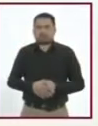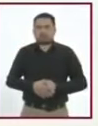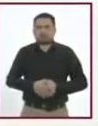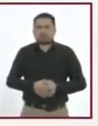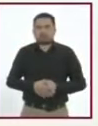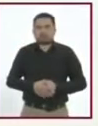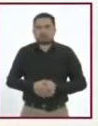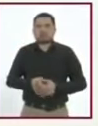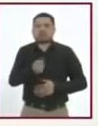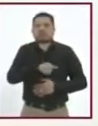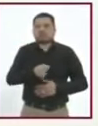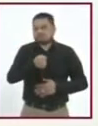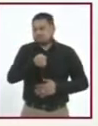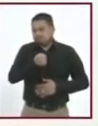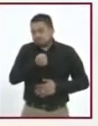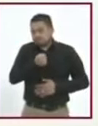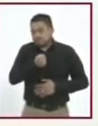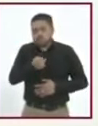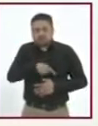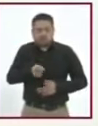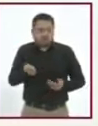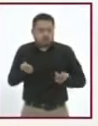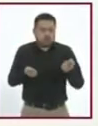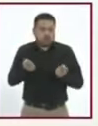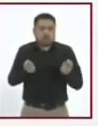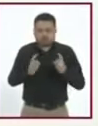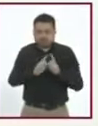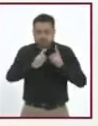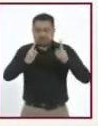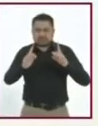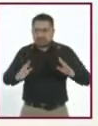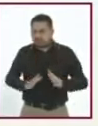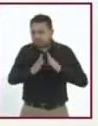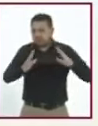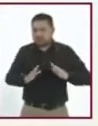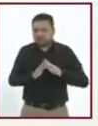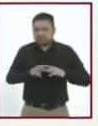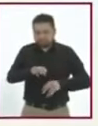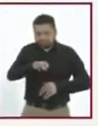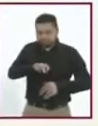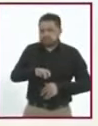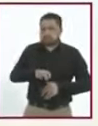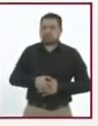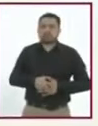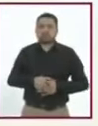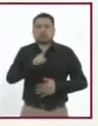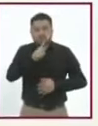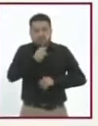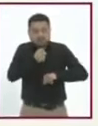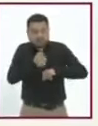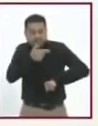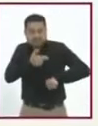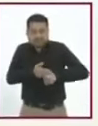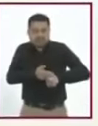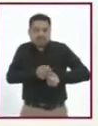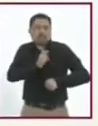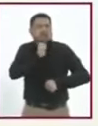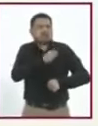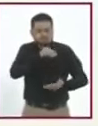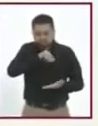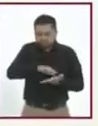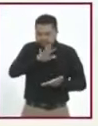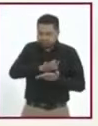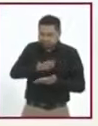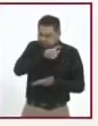Un moderador que dirige el desarrollo del debate. Un secretario que registra